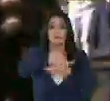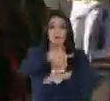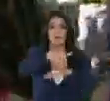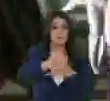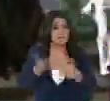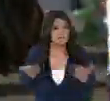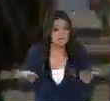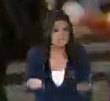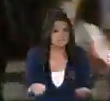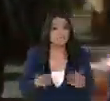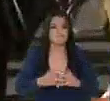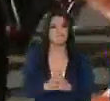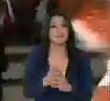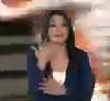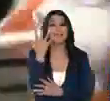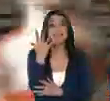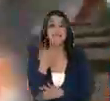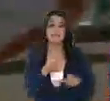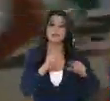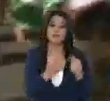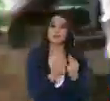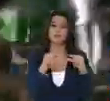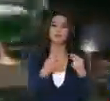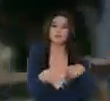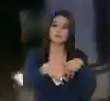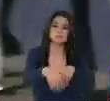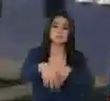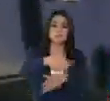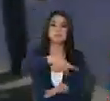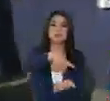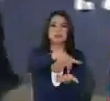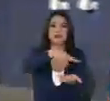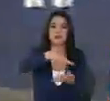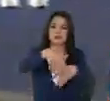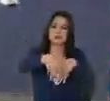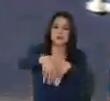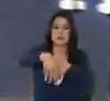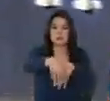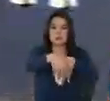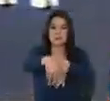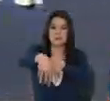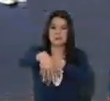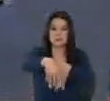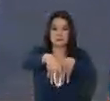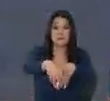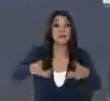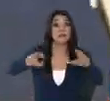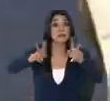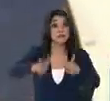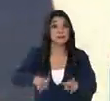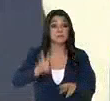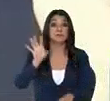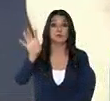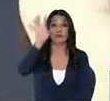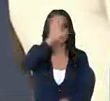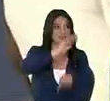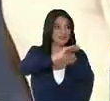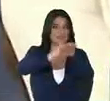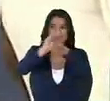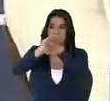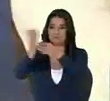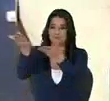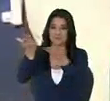donde vamos a tener más de 15 comparsas de nuestras parroquias rurales, por supuesto, y además provincias invitadas.